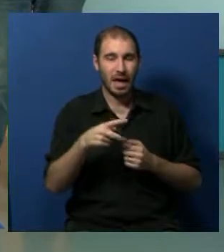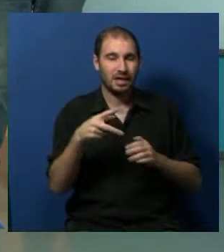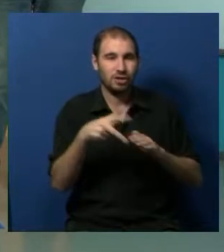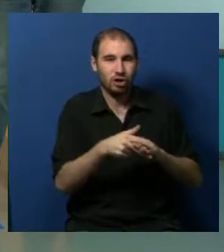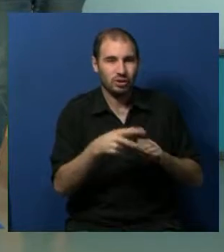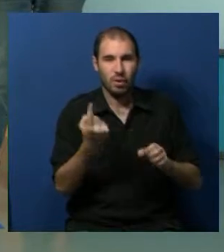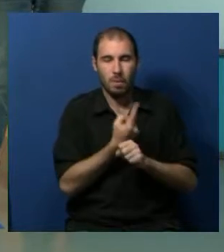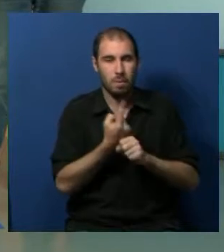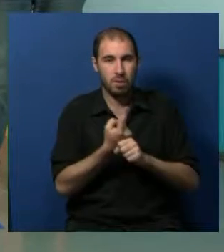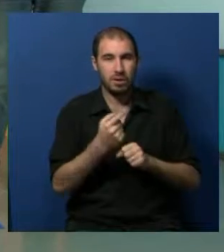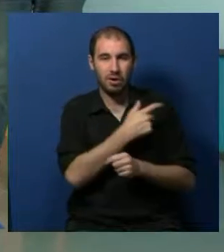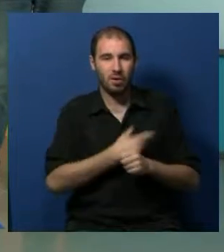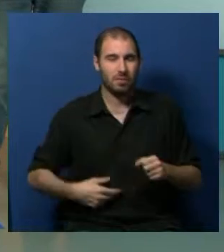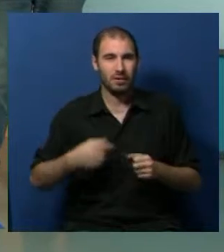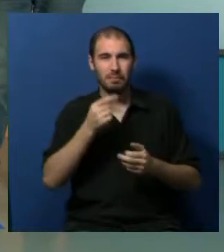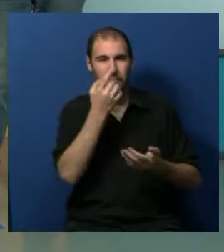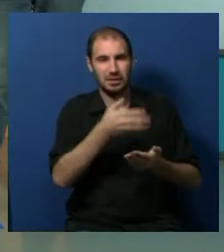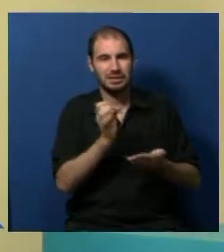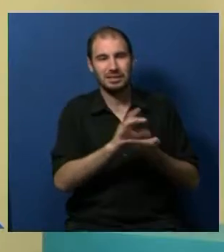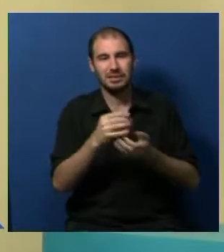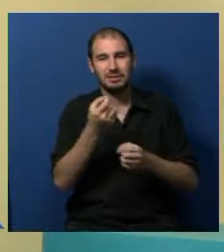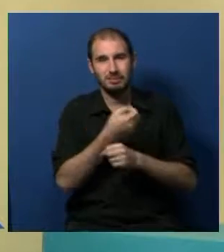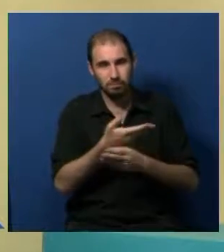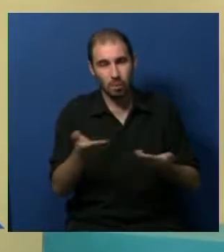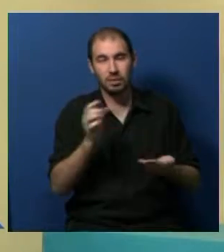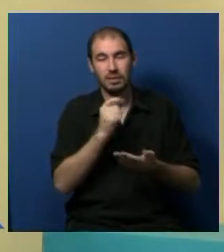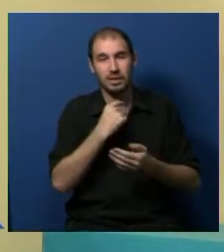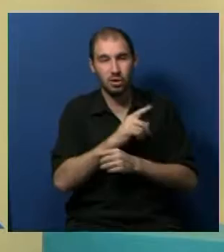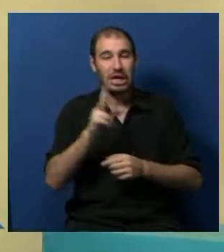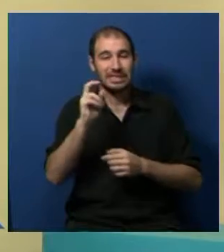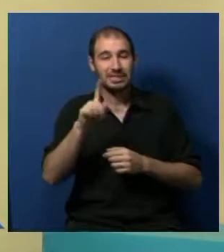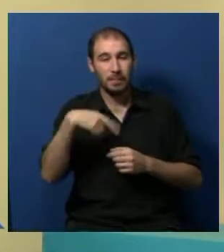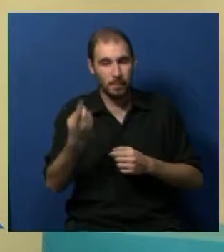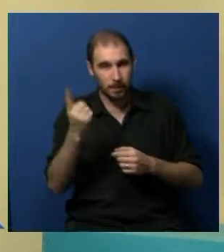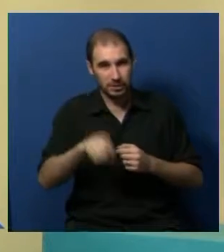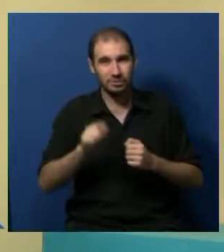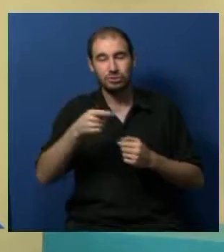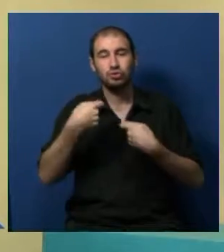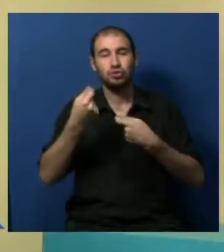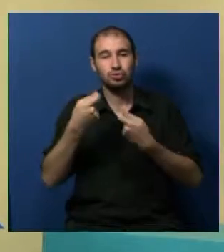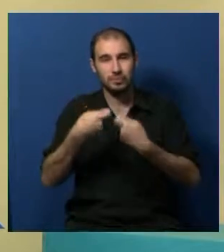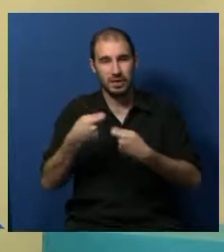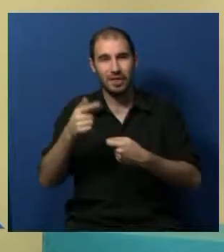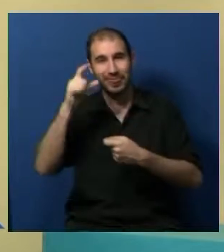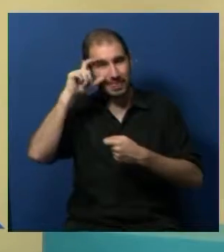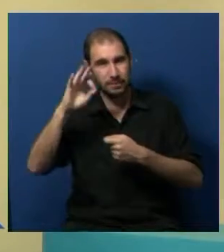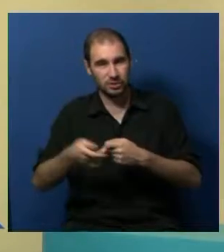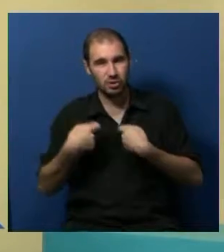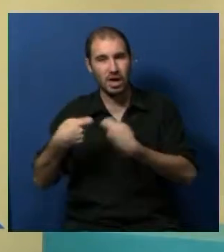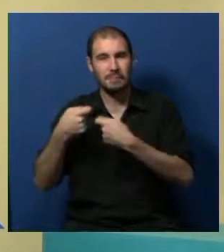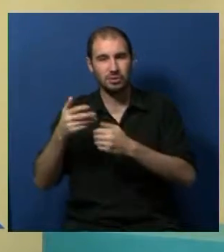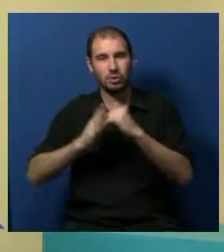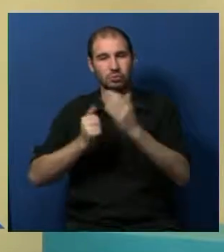tocar, sobre todo si el gobierno no quiere despedir empleados públicos. Claro. Otro 30% son los subsidios y un 10% es la inversión que hace en